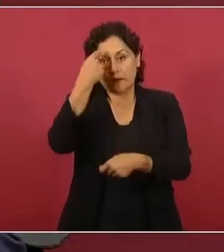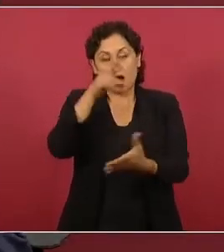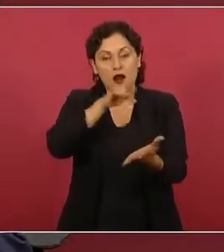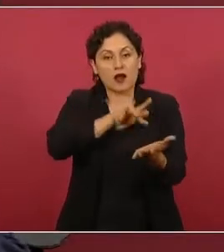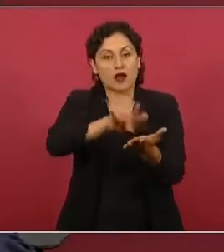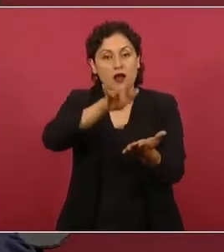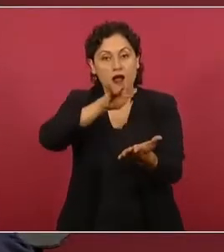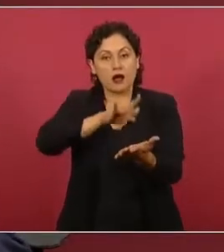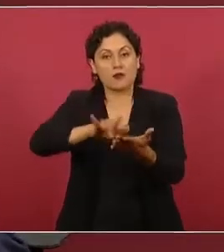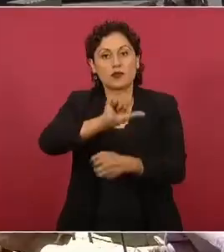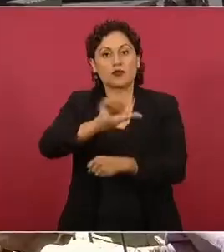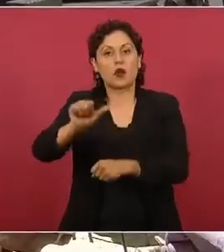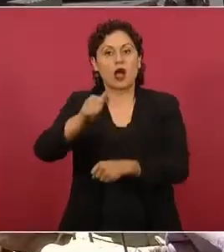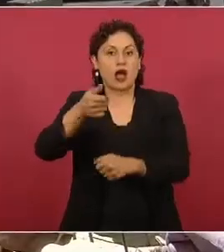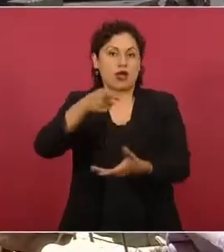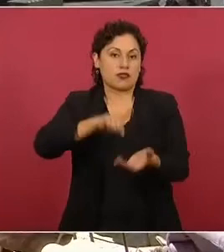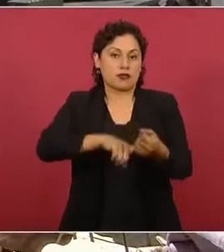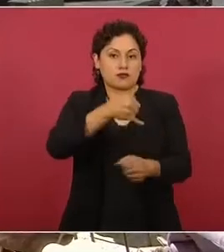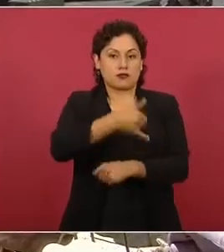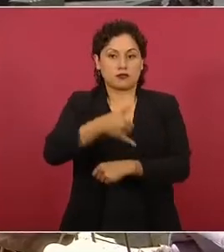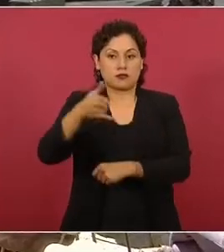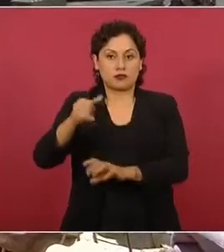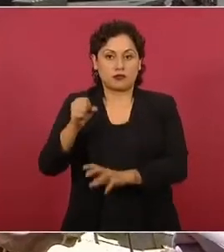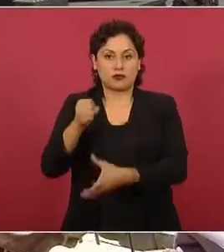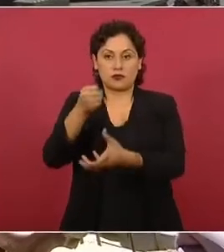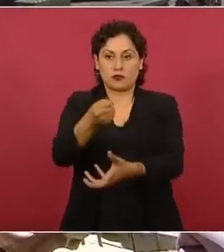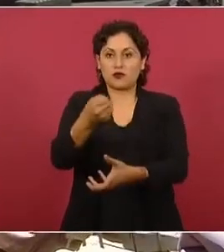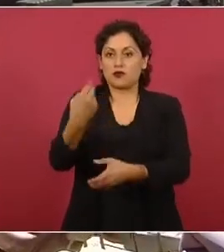Vivienda de los Trabajadores, el FAMVIT.